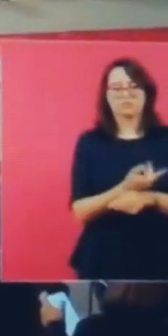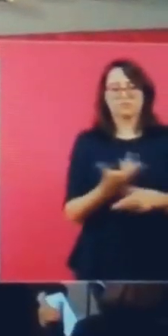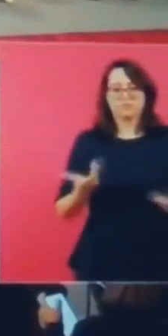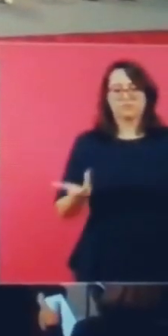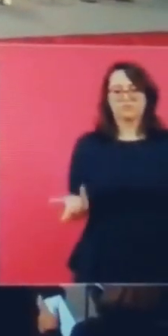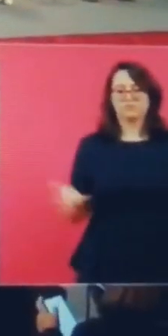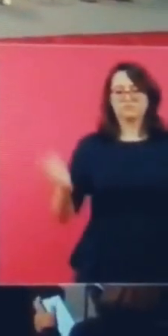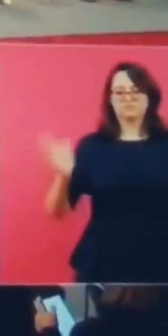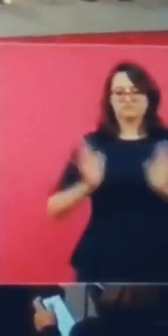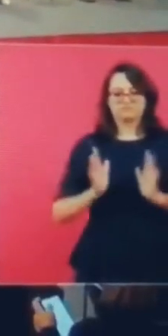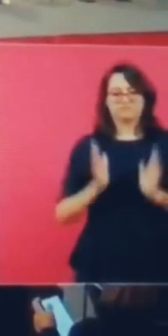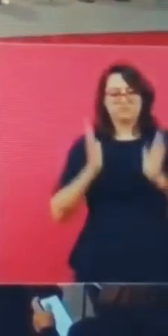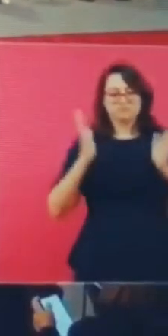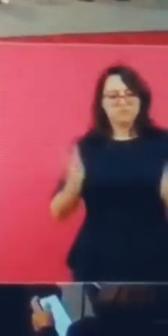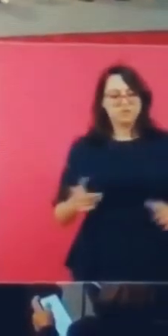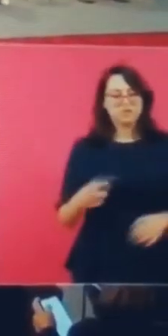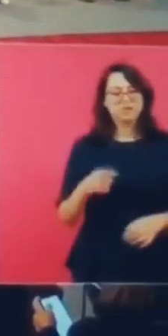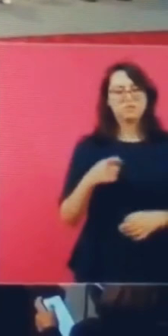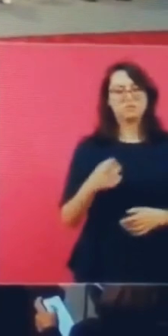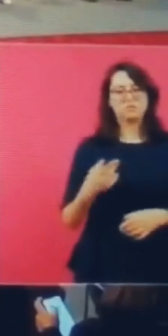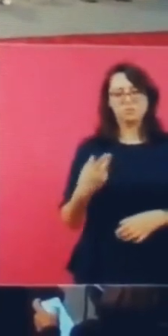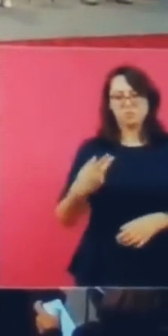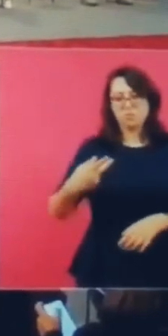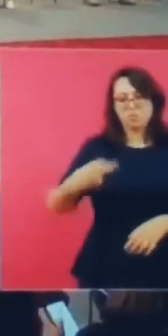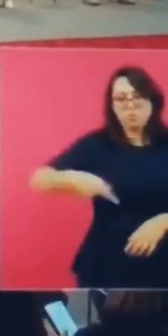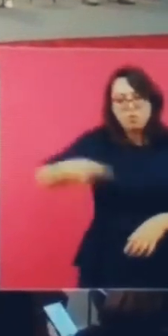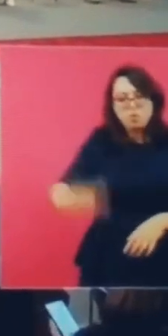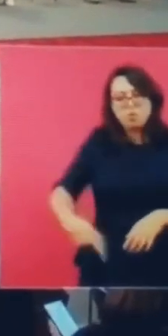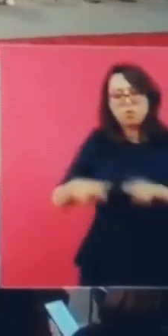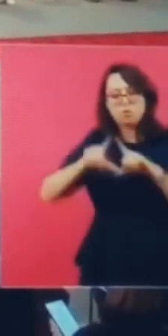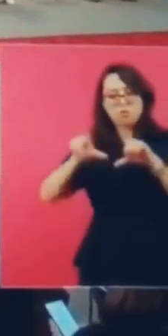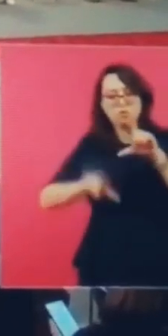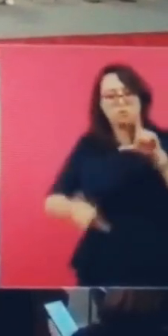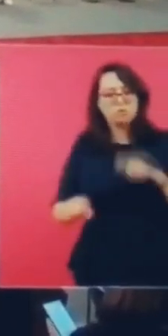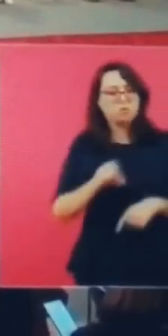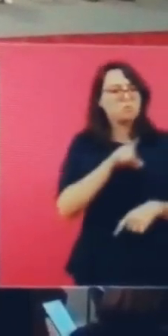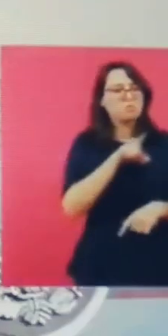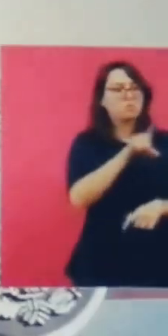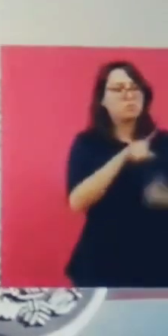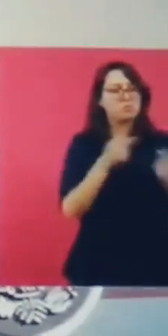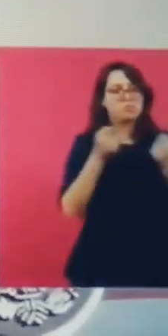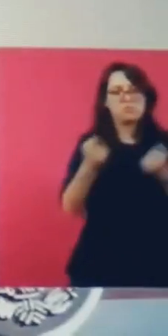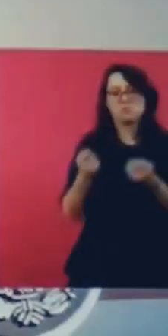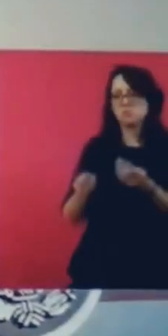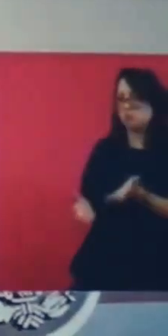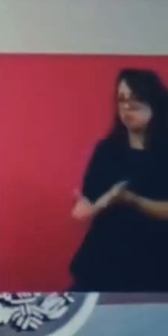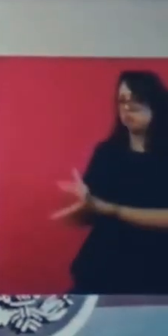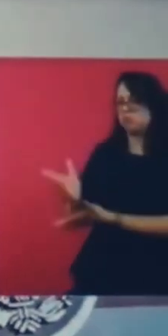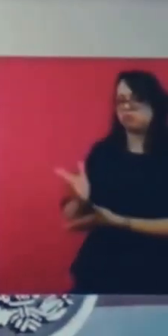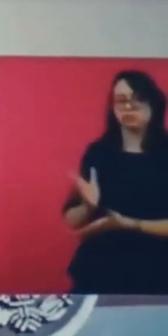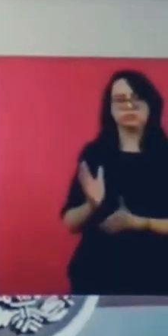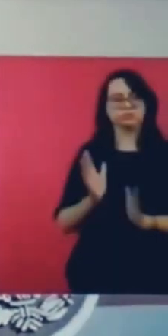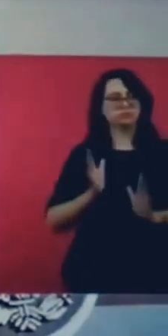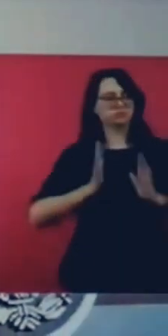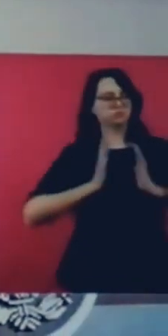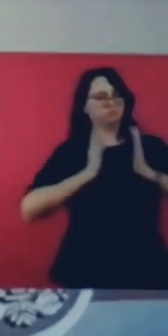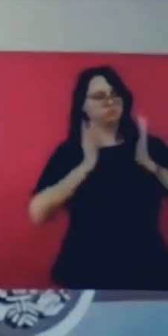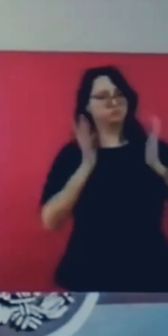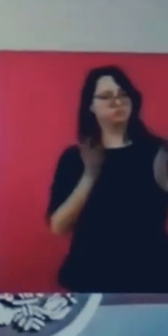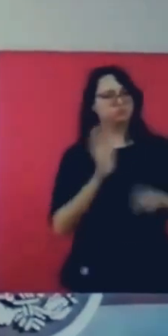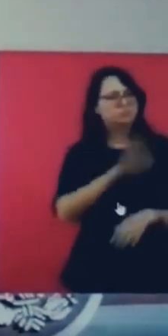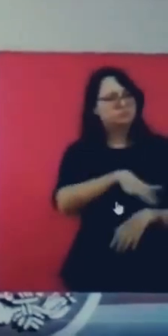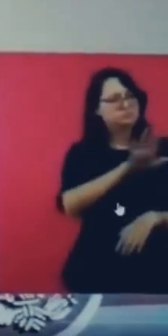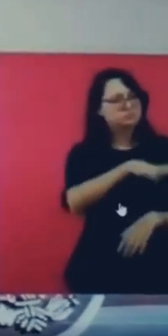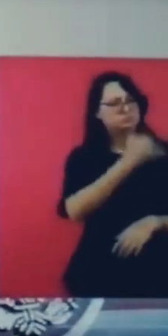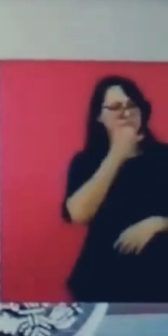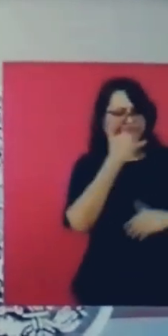que están más bien del lado nuestro. Entonces, hemos enviado ya dos notas diplomáticas muy claras, ¿verdad?, diciendo que